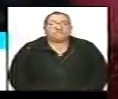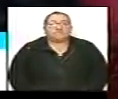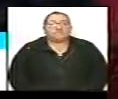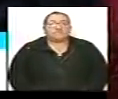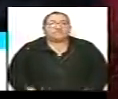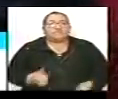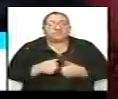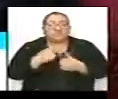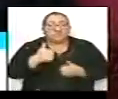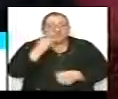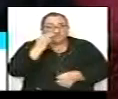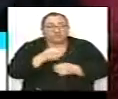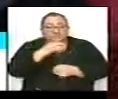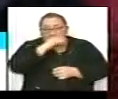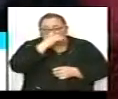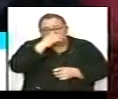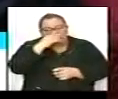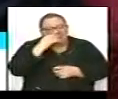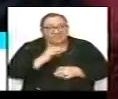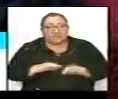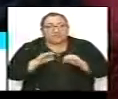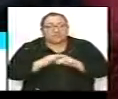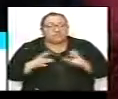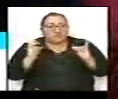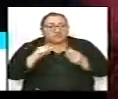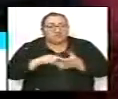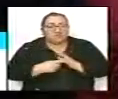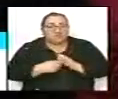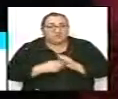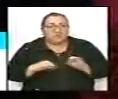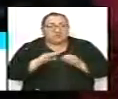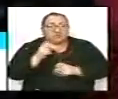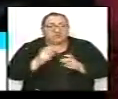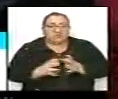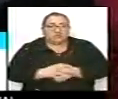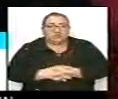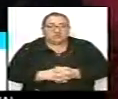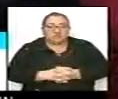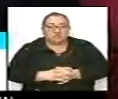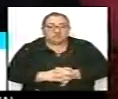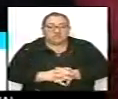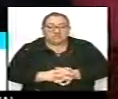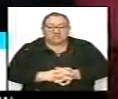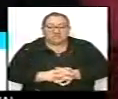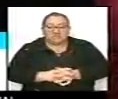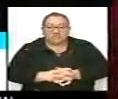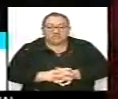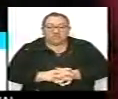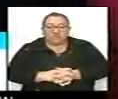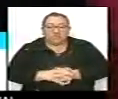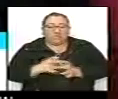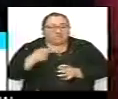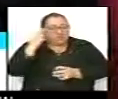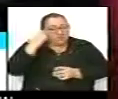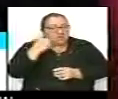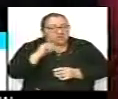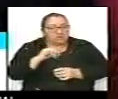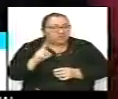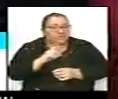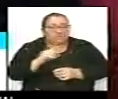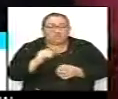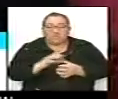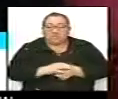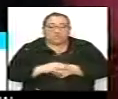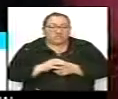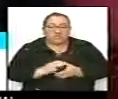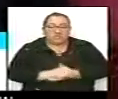buena fe. Era importante escuchar un punto de vista de un experto con una visión distinta, porque la política es así. No hay